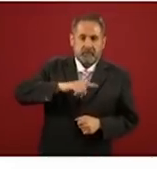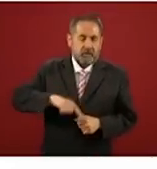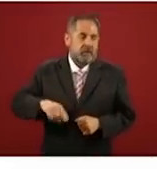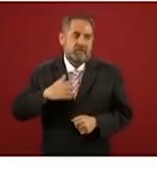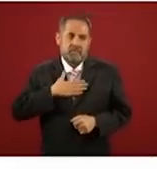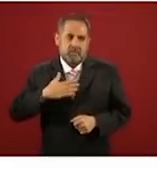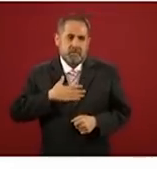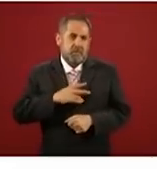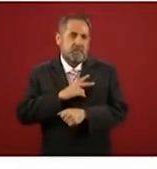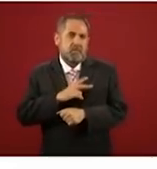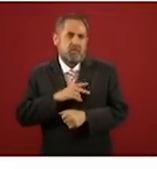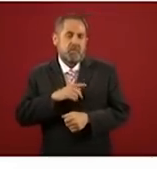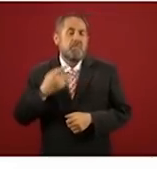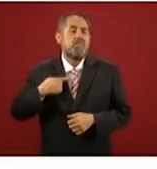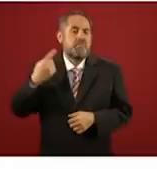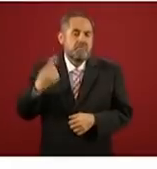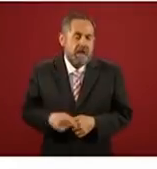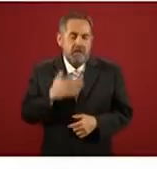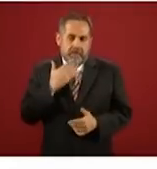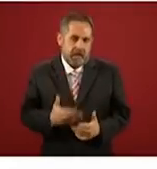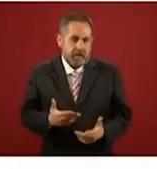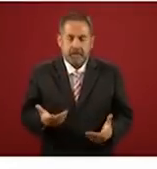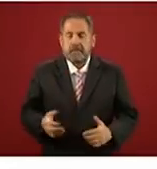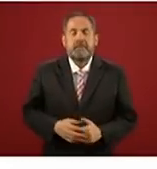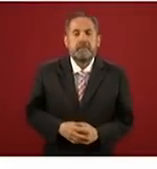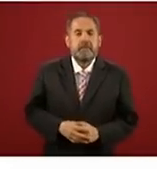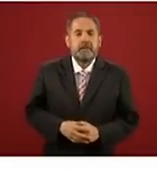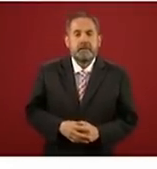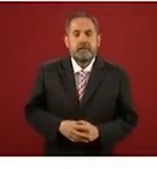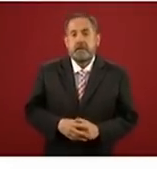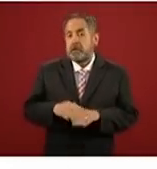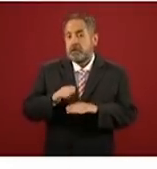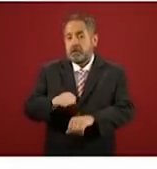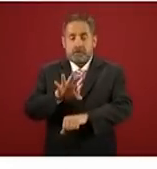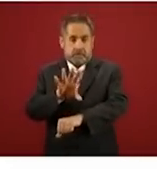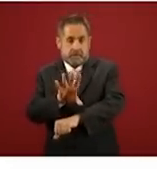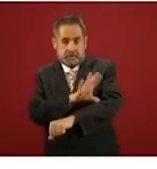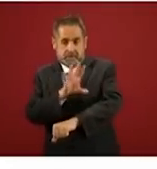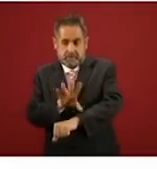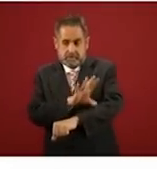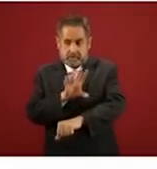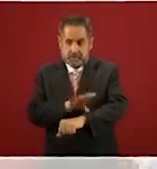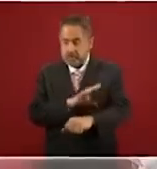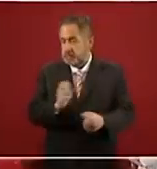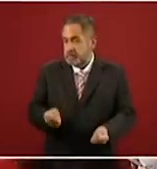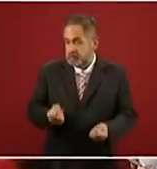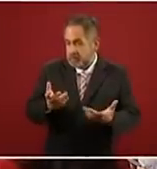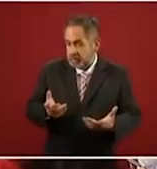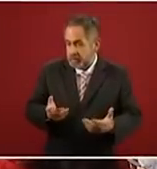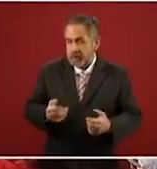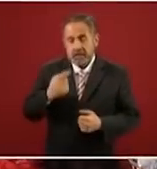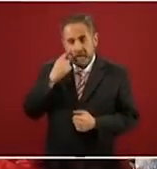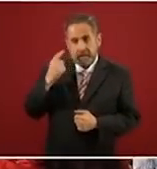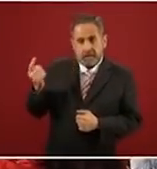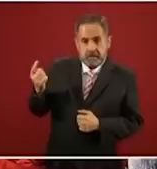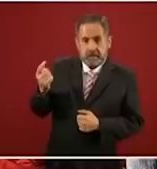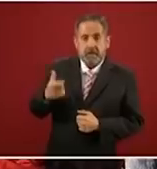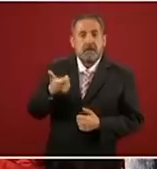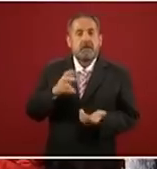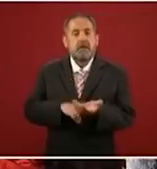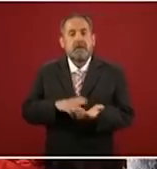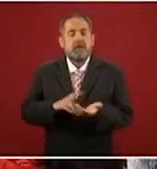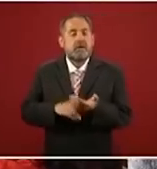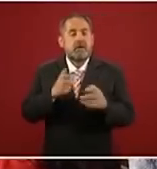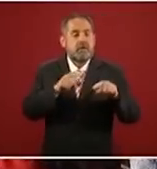vea reflejado en el mercado en electricidad nosotros vemos allí los precios